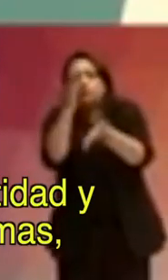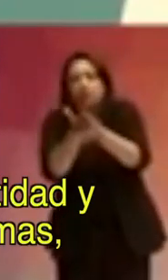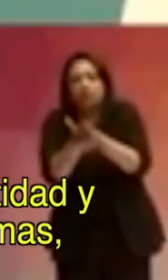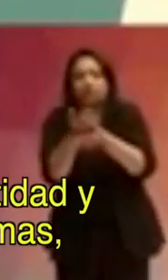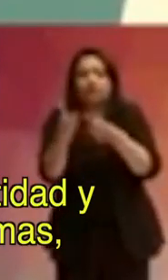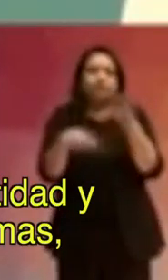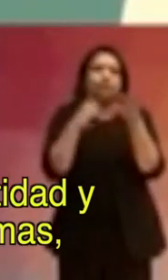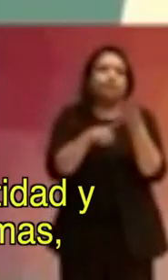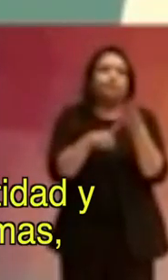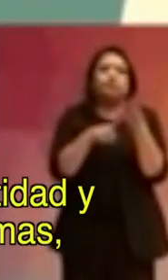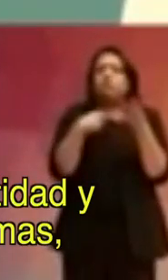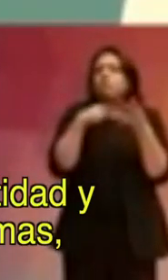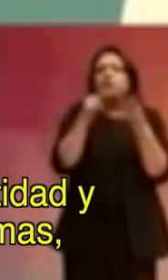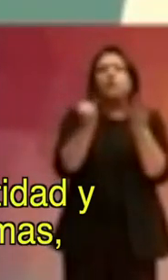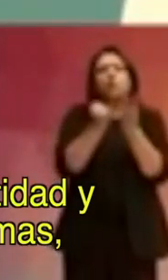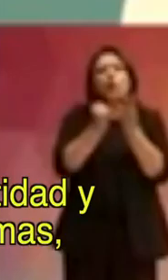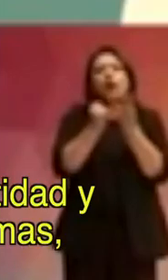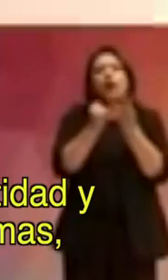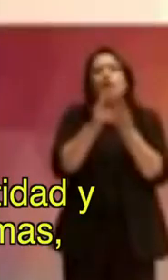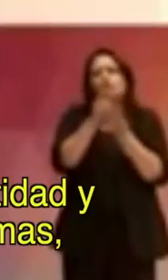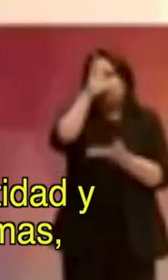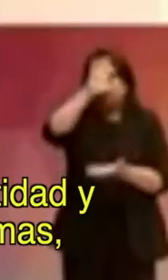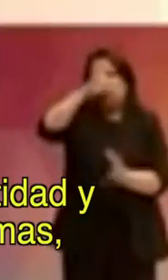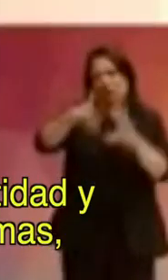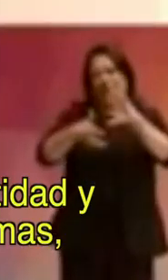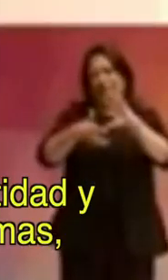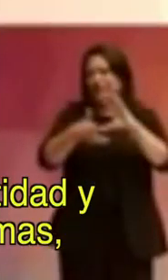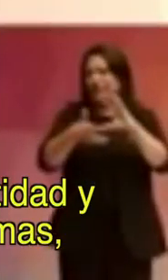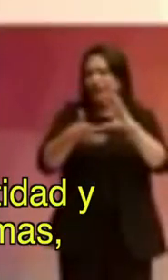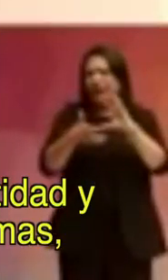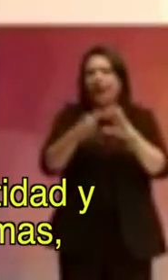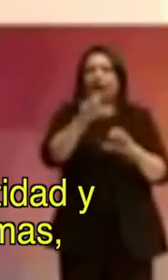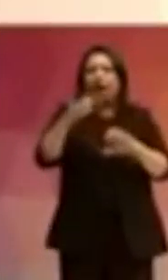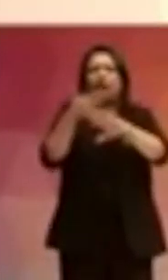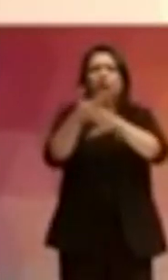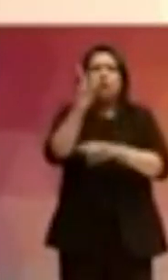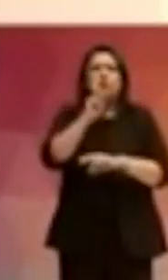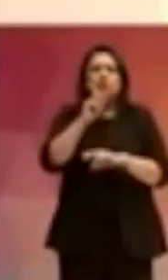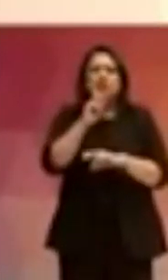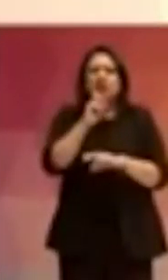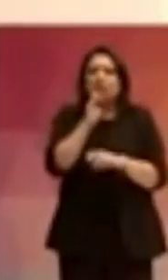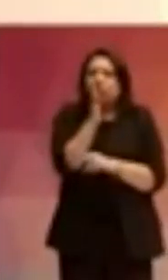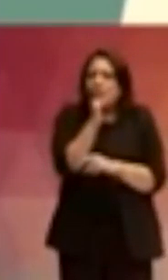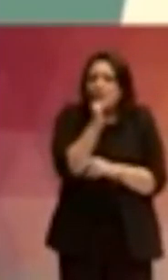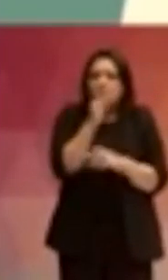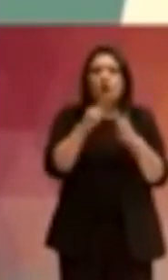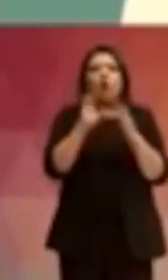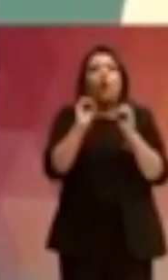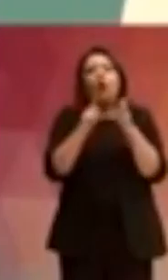urgencia de recuperar la paz en la entidad y para eso el presidente deberá disponer de mejores sistemas, porque el Sistema